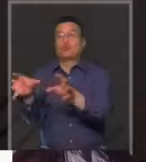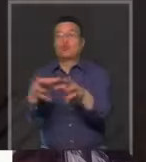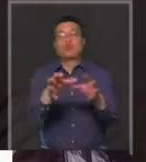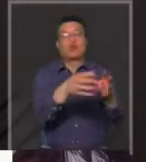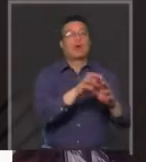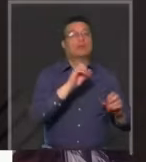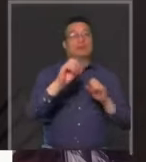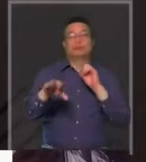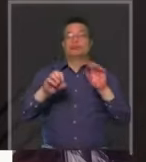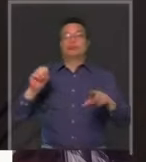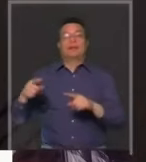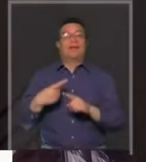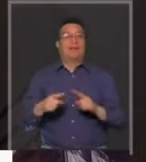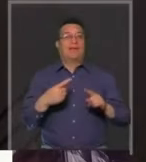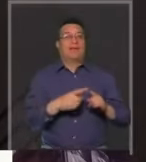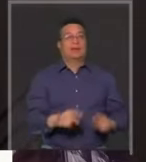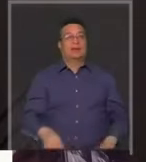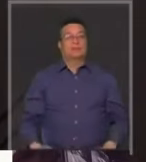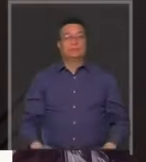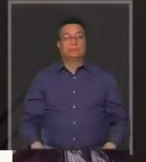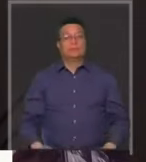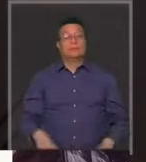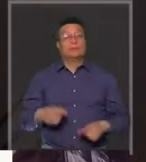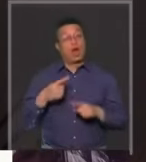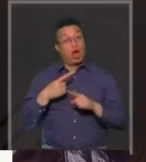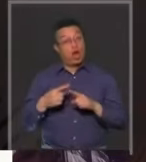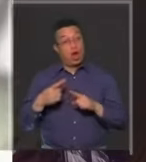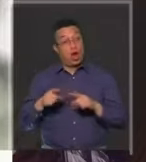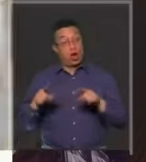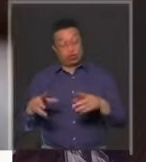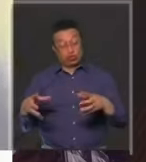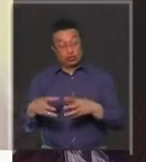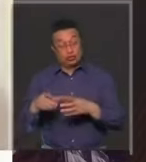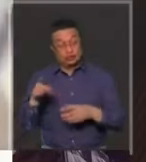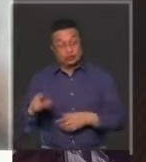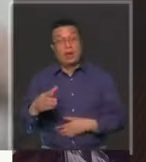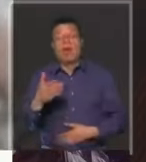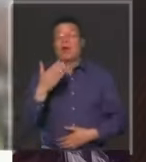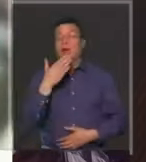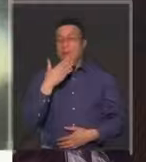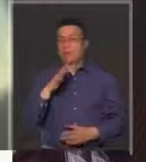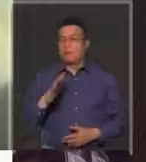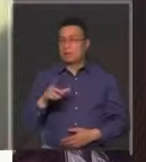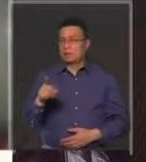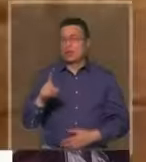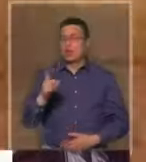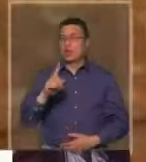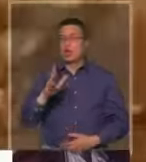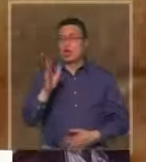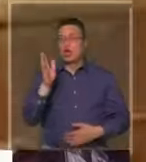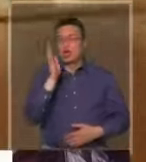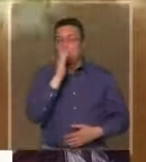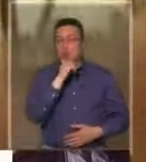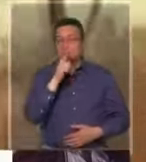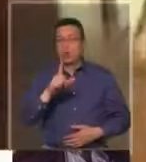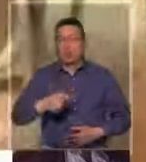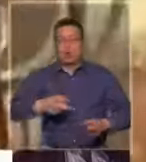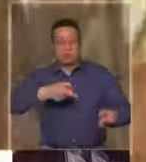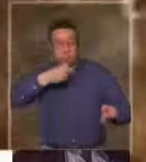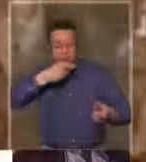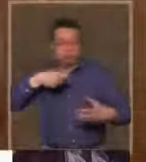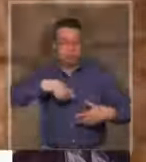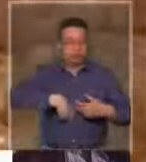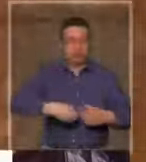territoriales otra de las particularidades de la organización es que Aparentemente no contaban con un considerable poder de fuego